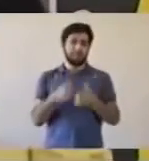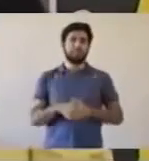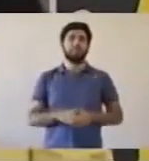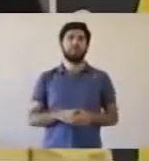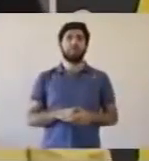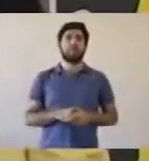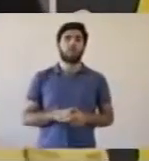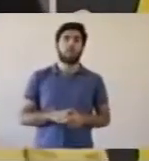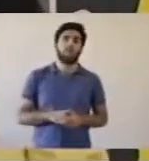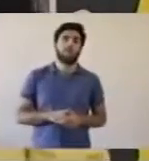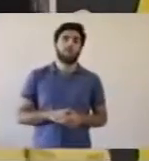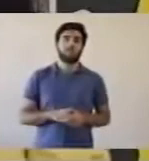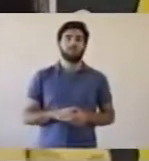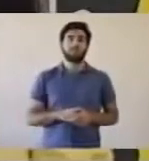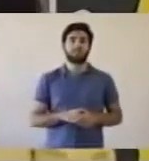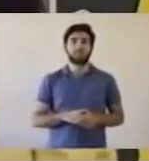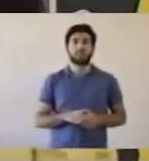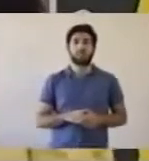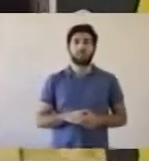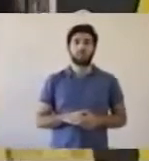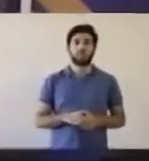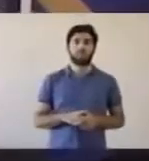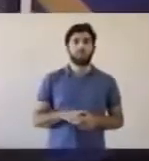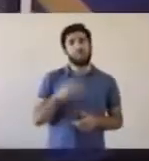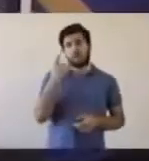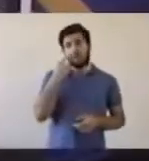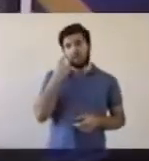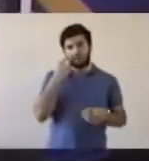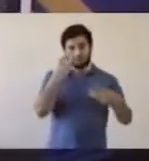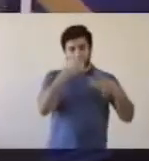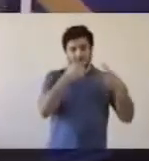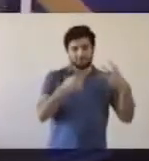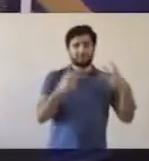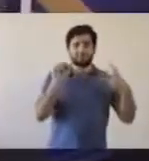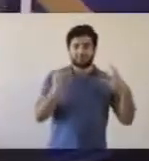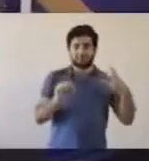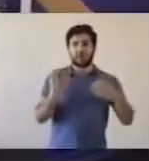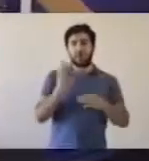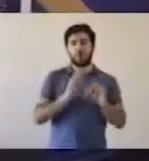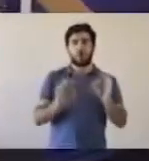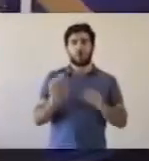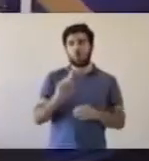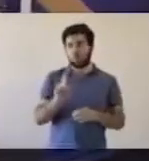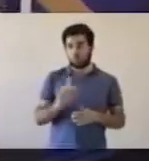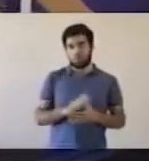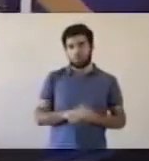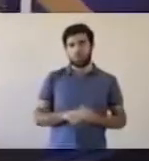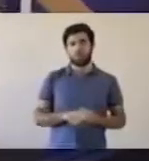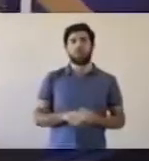Muy bien. El sonido final igual es A.